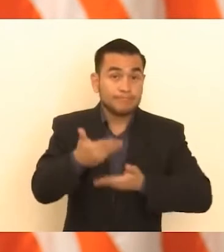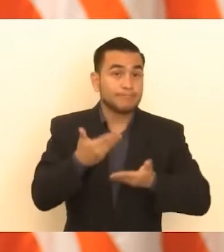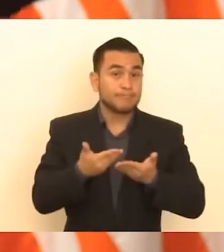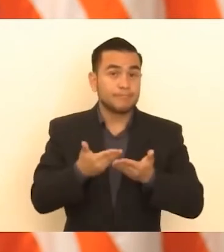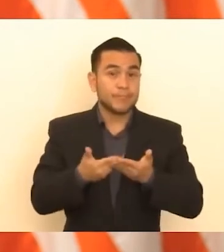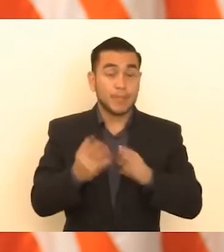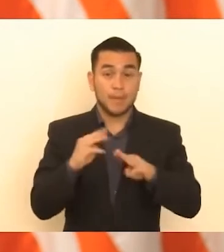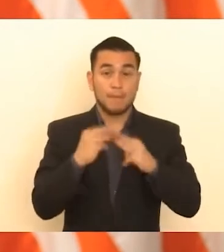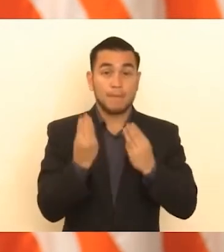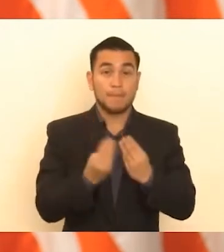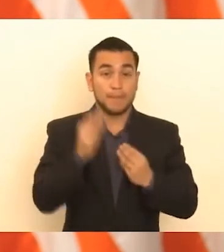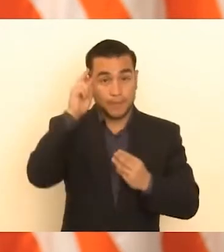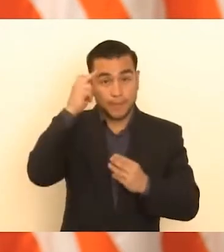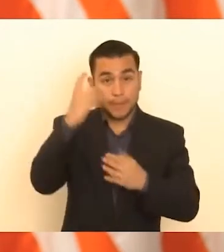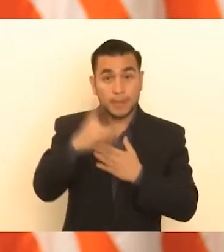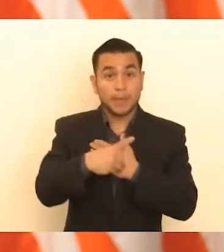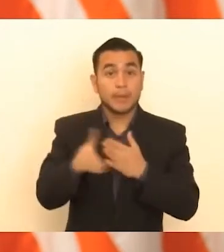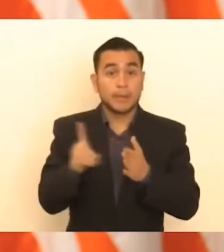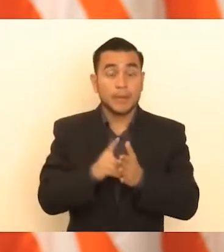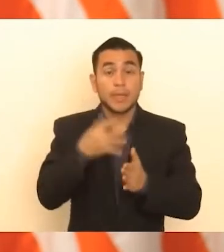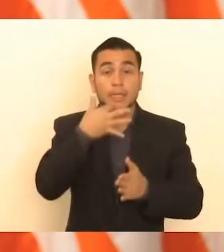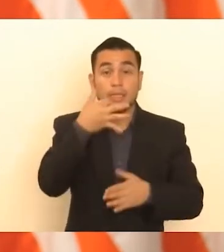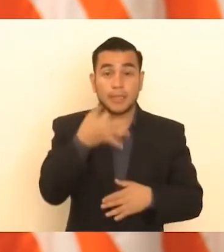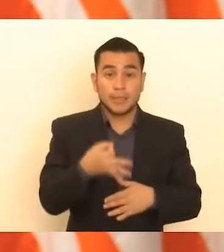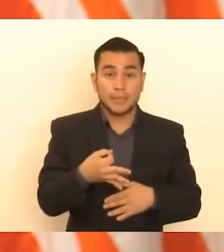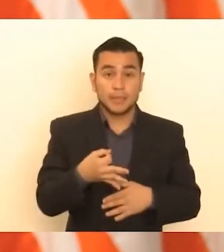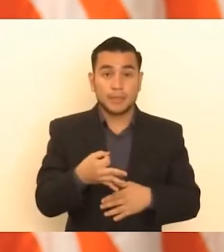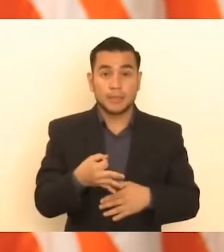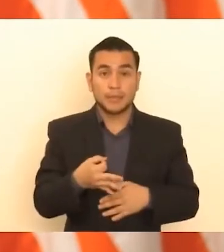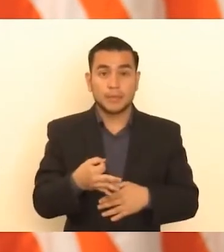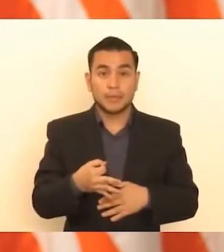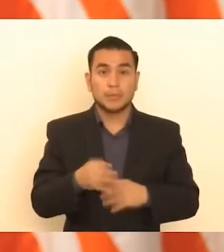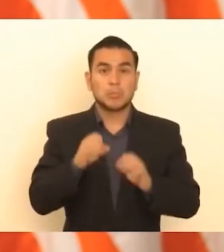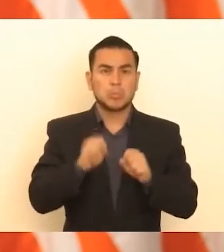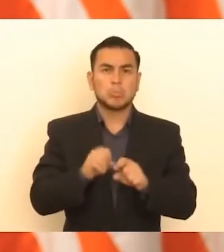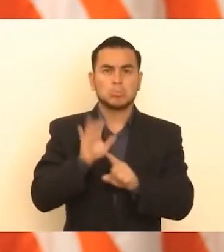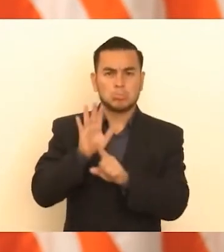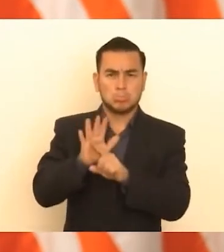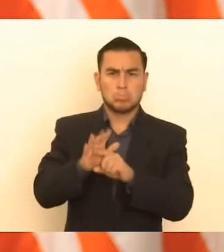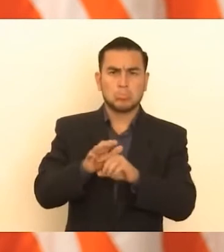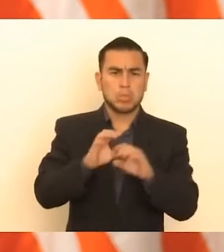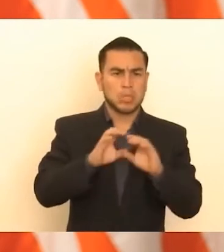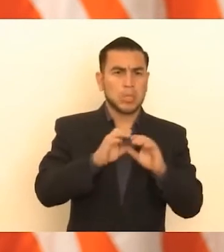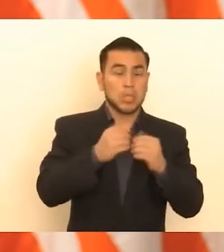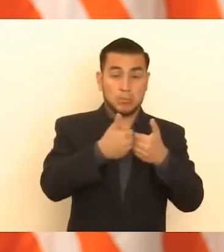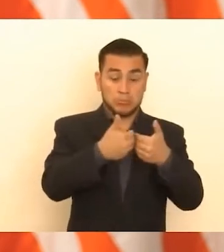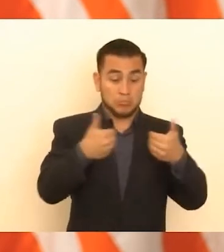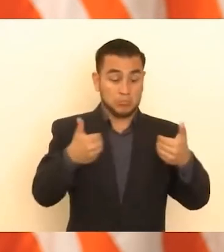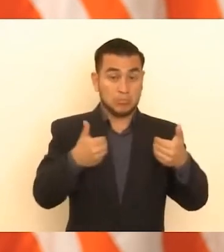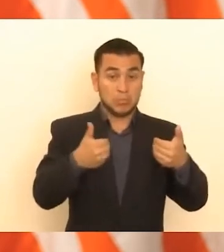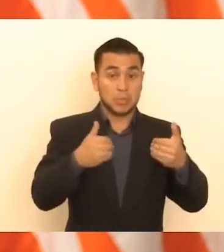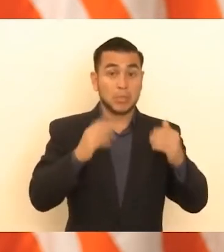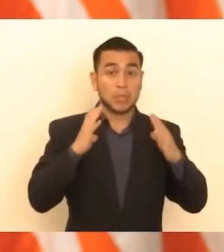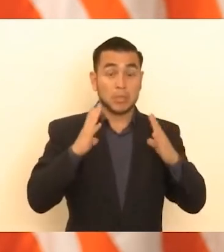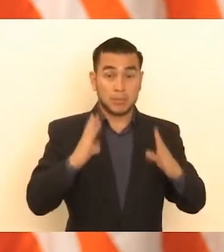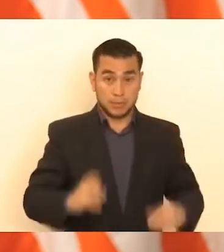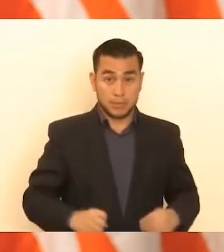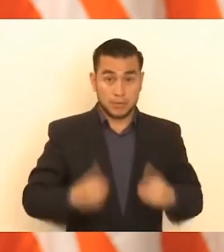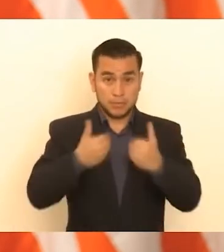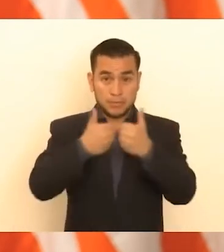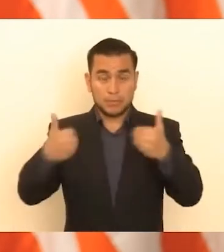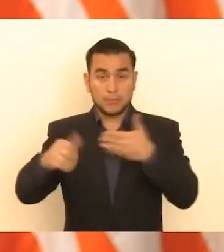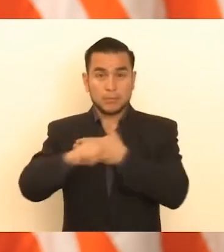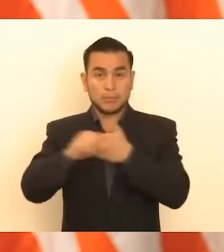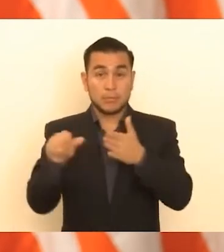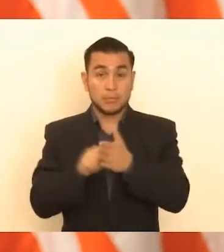ellos yo de verdad como pueden hacer lo que quieran es un órgano independiente pri verdad les recomendaría que dejaran de hacer circo